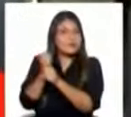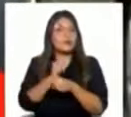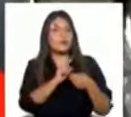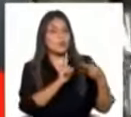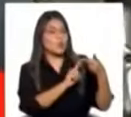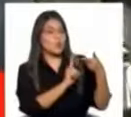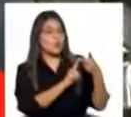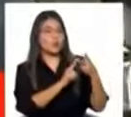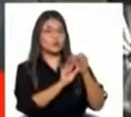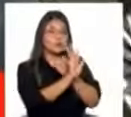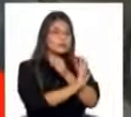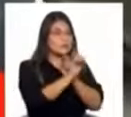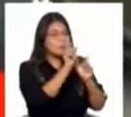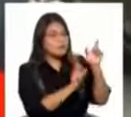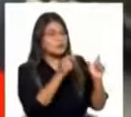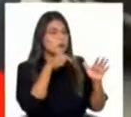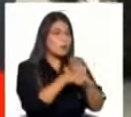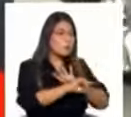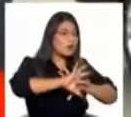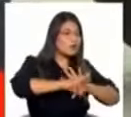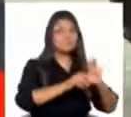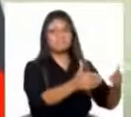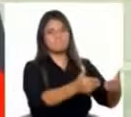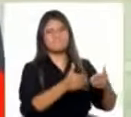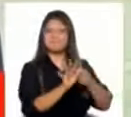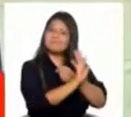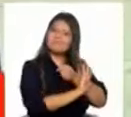de suscribirte a nuestro canal, dale muchos likes y, lo más